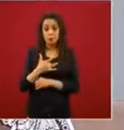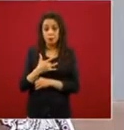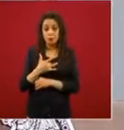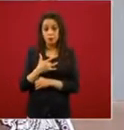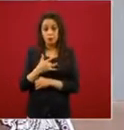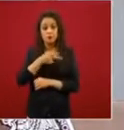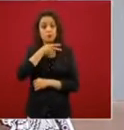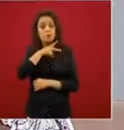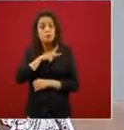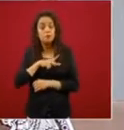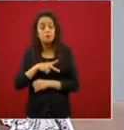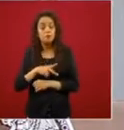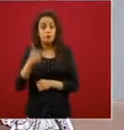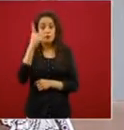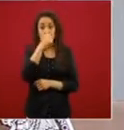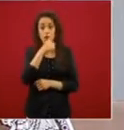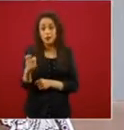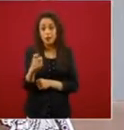$100 el barril,